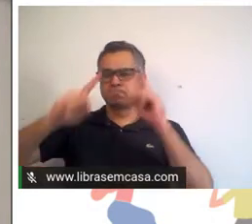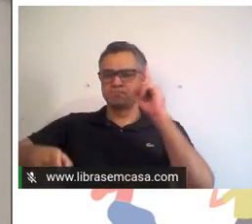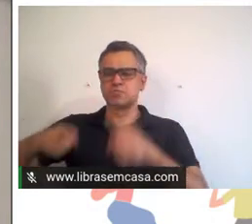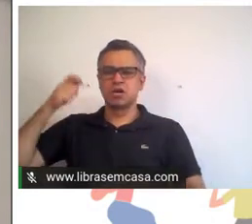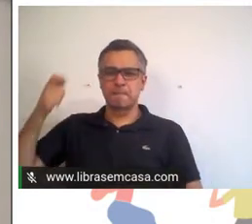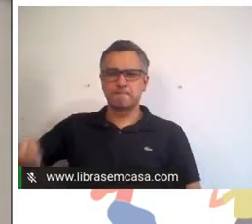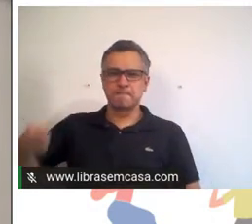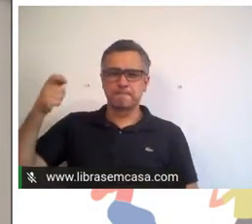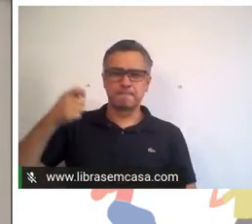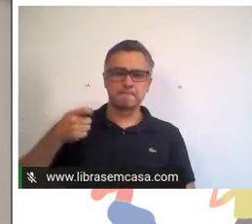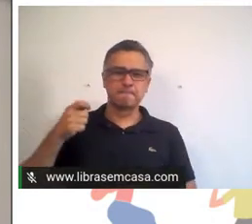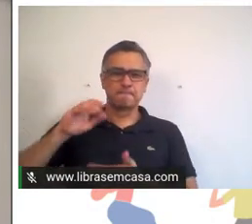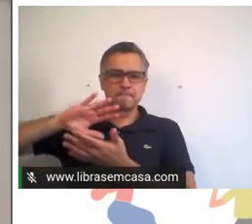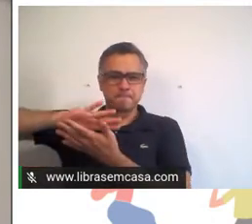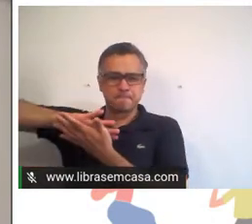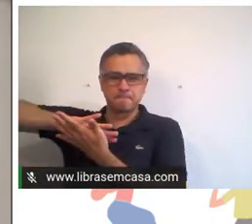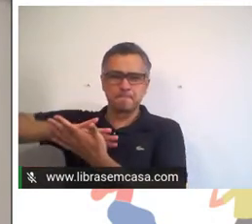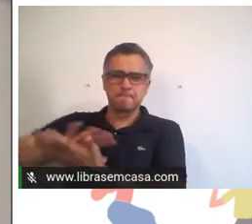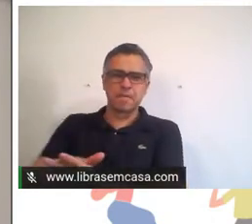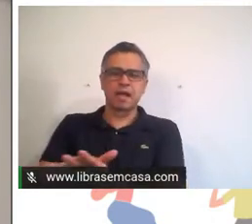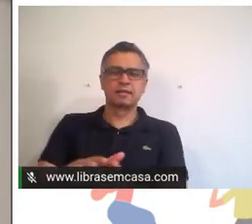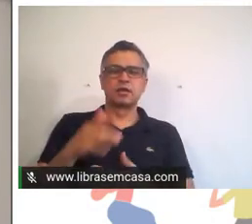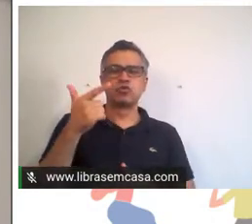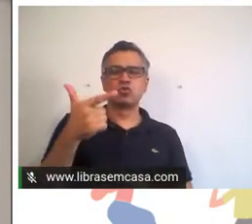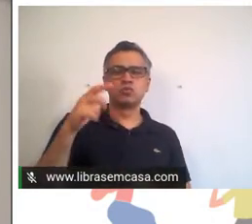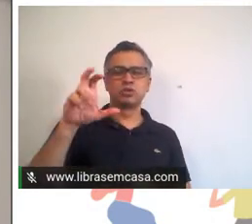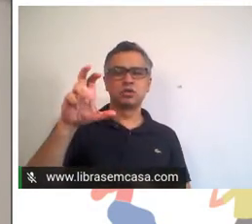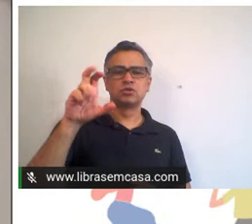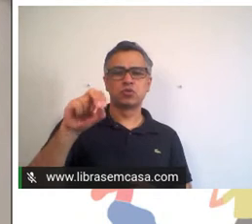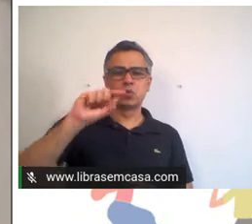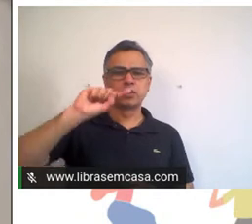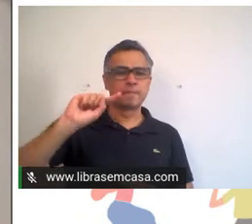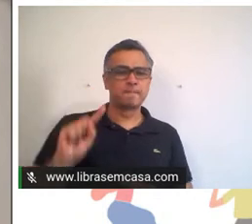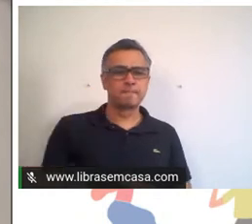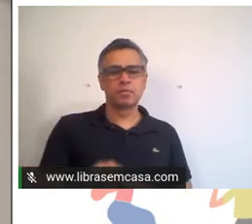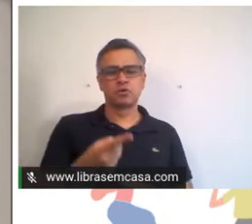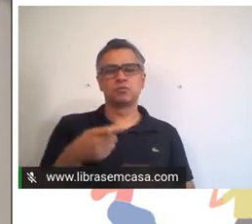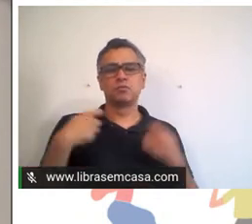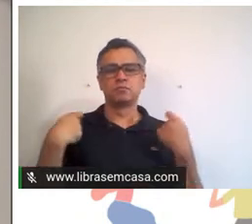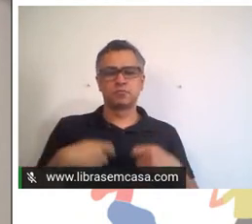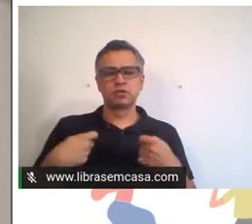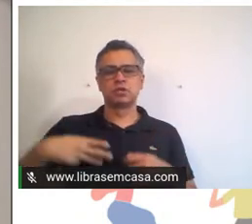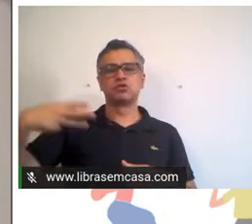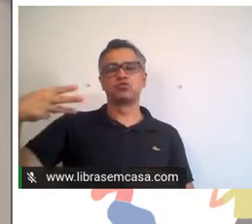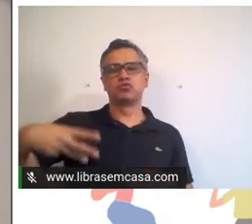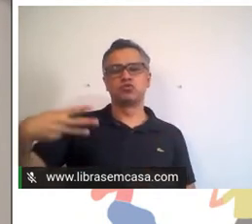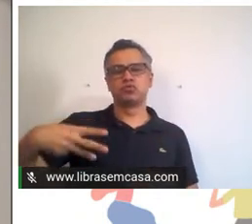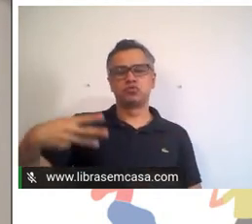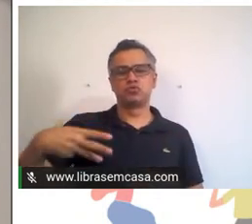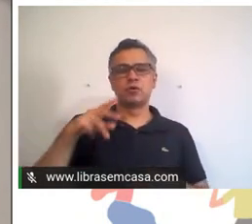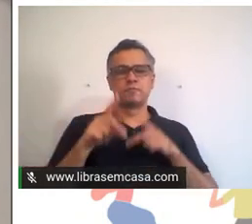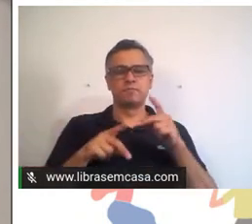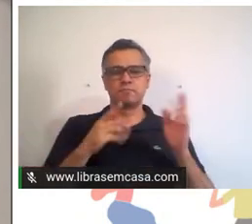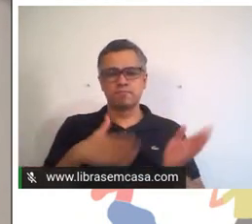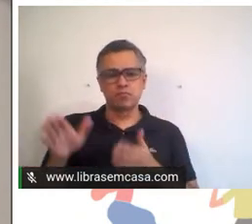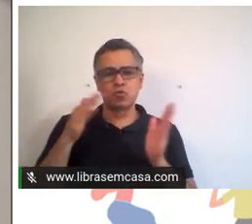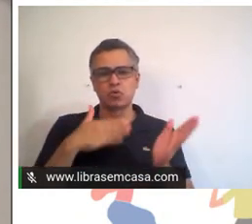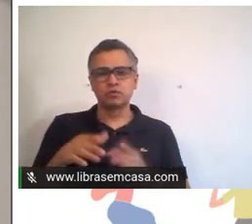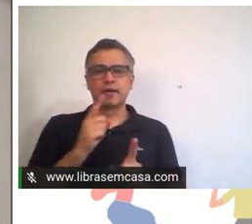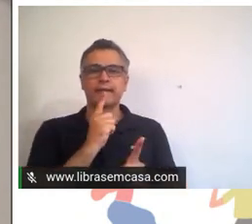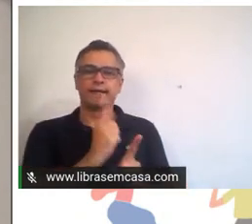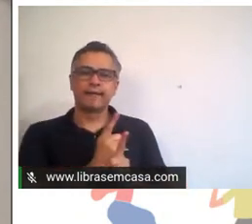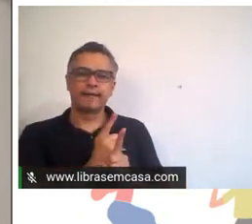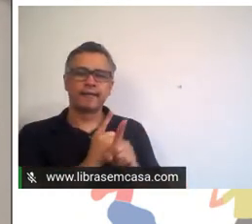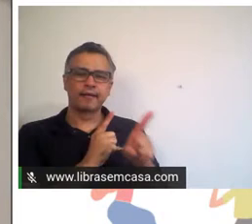descartar unos 250 millones de cerdos, necesita externalizar su producción y encontró en Argentina un